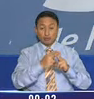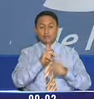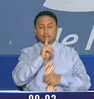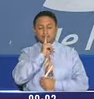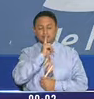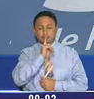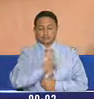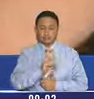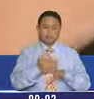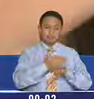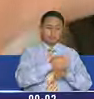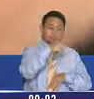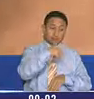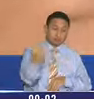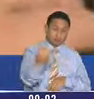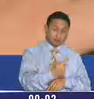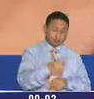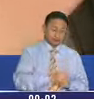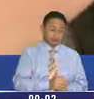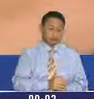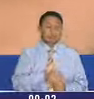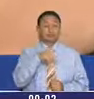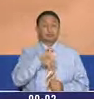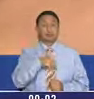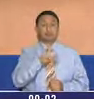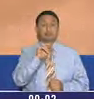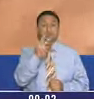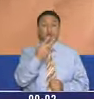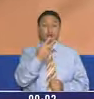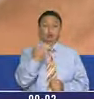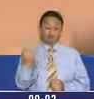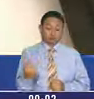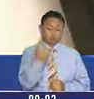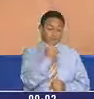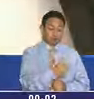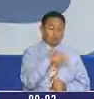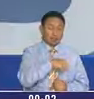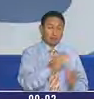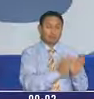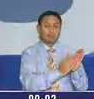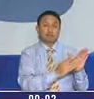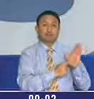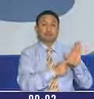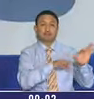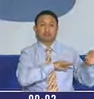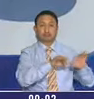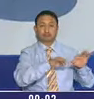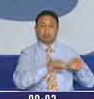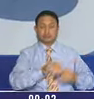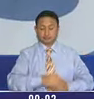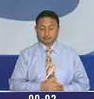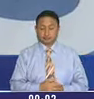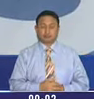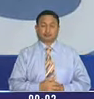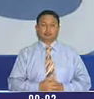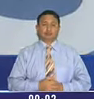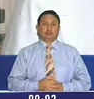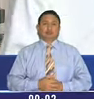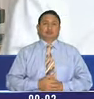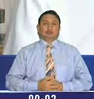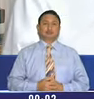supuestos infractores, quienes, como parte de una segunda fase, deberán comparecer ante el organismo de control